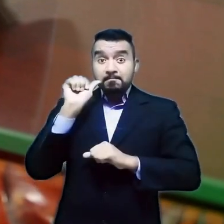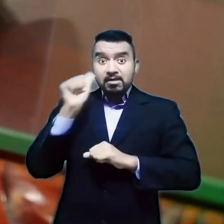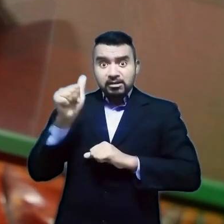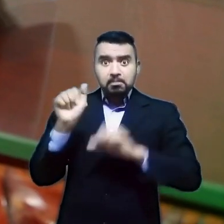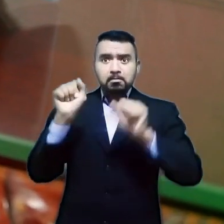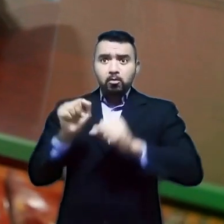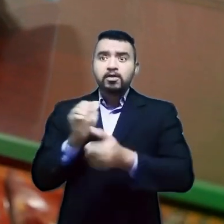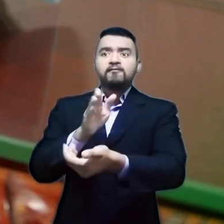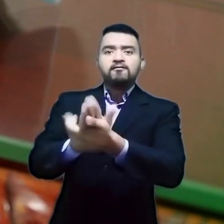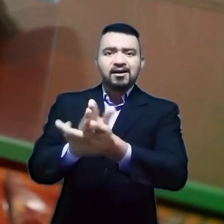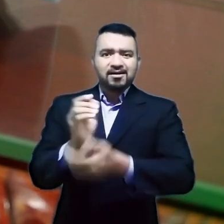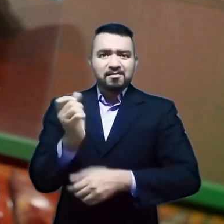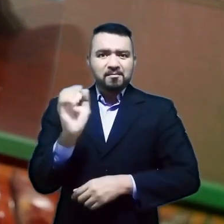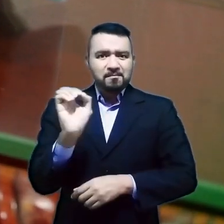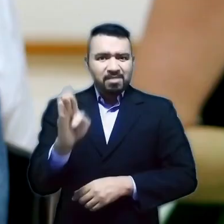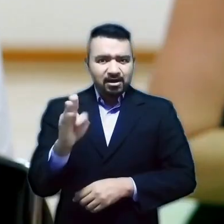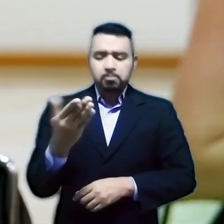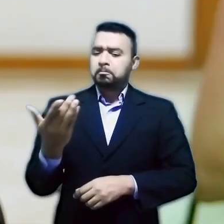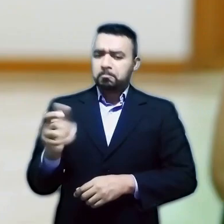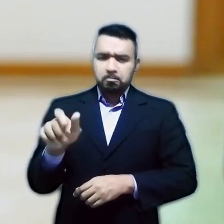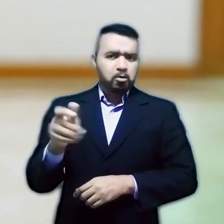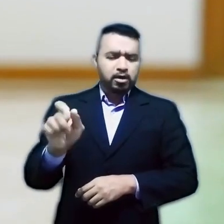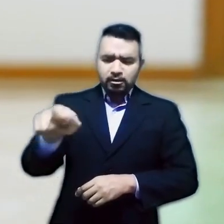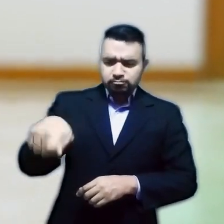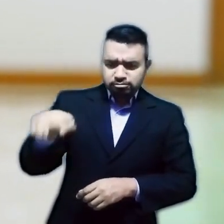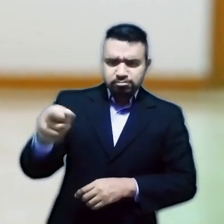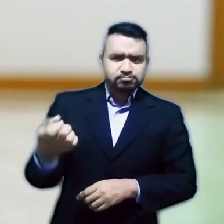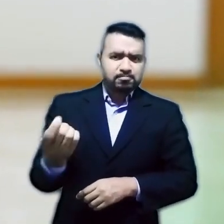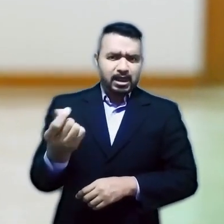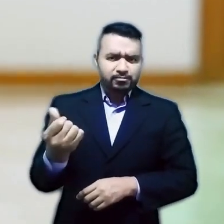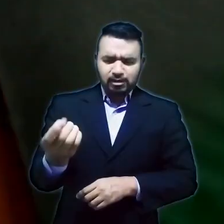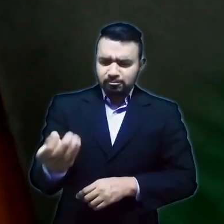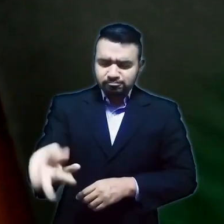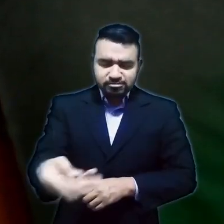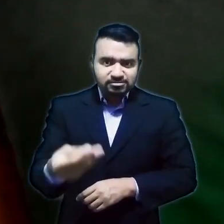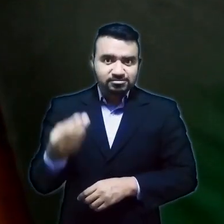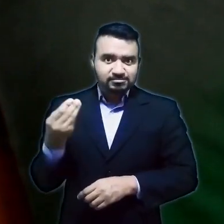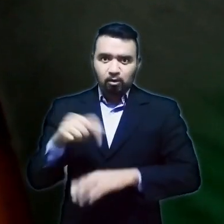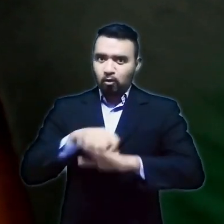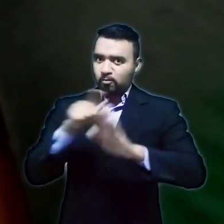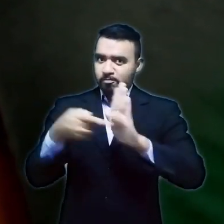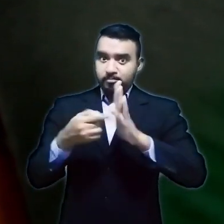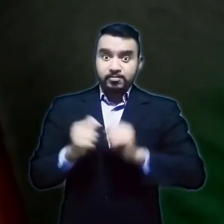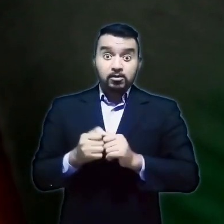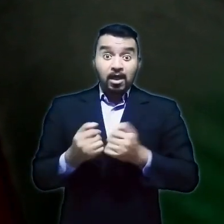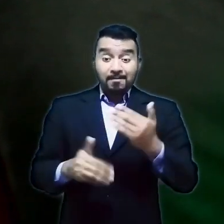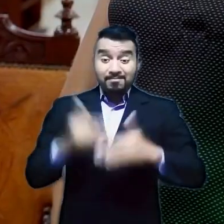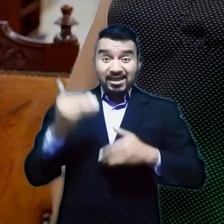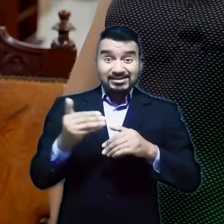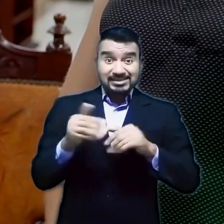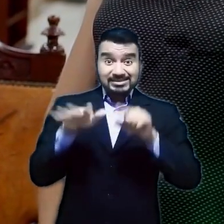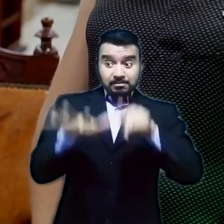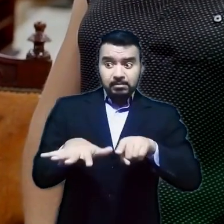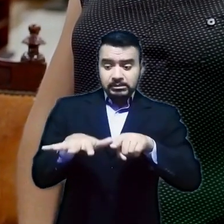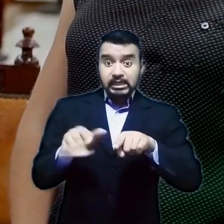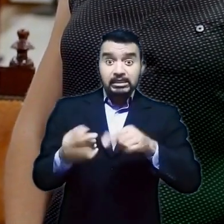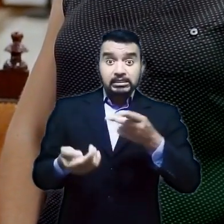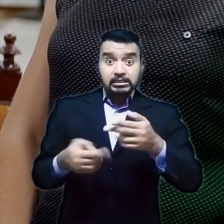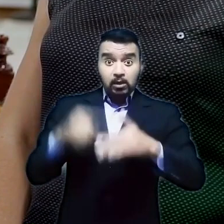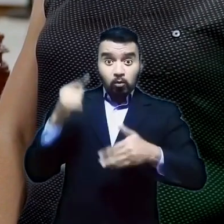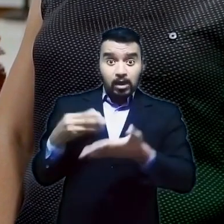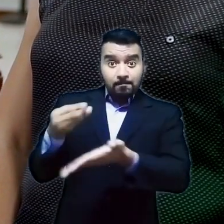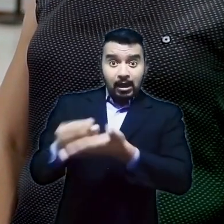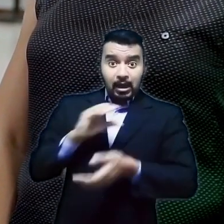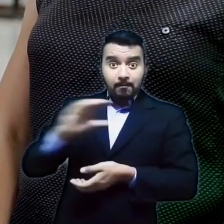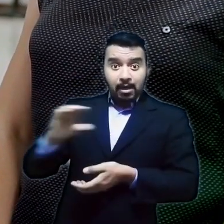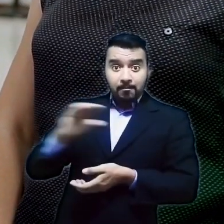ya a sacar su recurso, el cual durante 6 meses no va a tener que dar ni un peso, y después de la cuota número 7 empezará